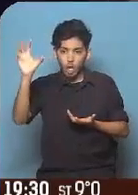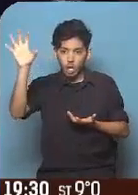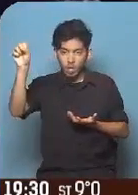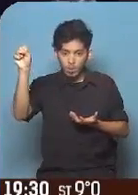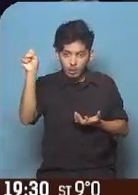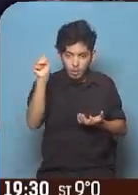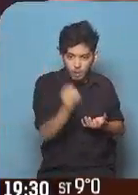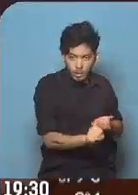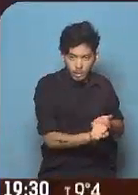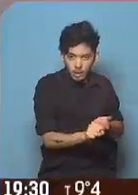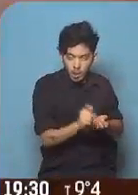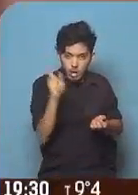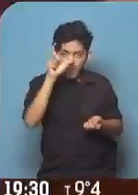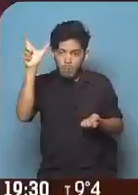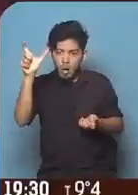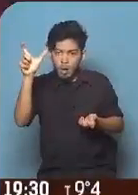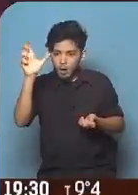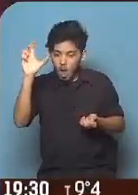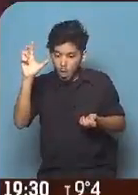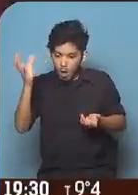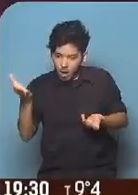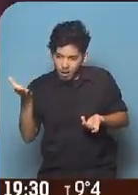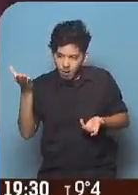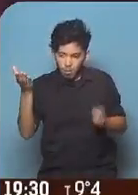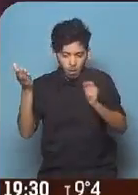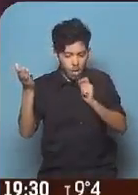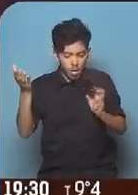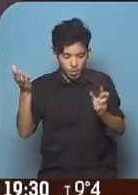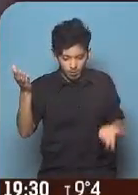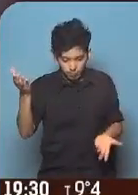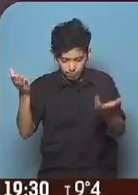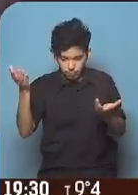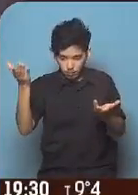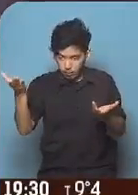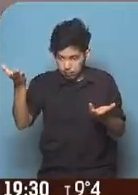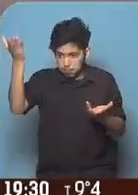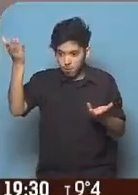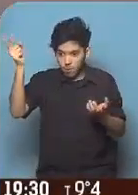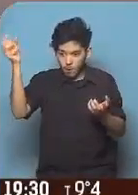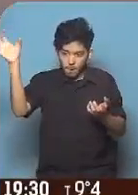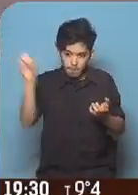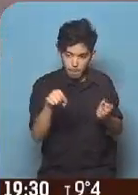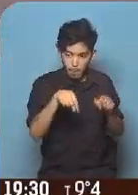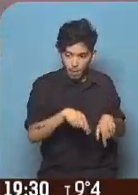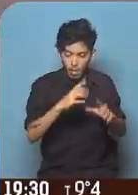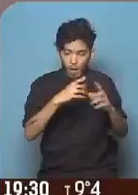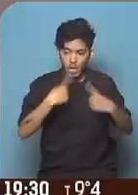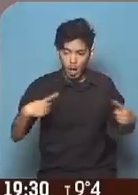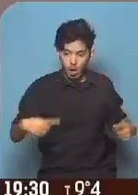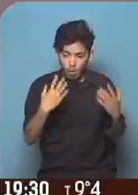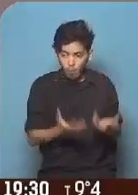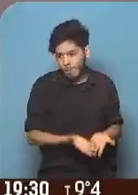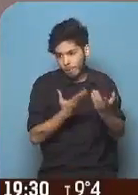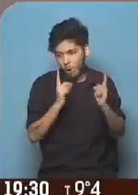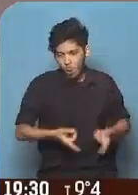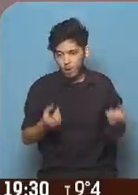esa parte del producto, incide luego en el resto de ese producto que se vende en el mercado interno. De